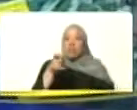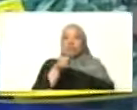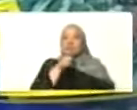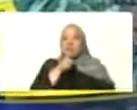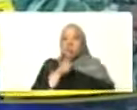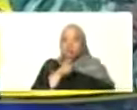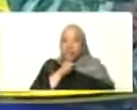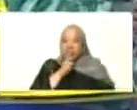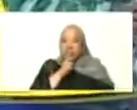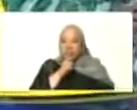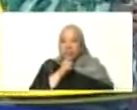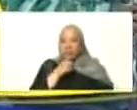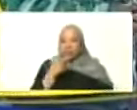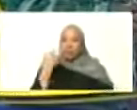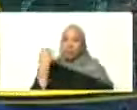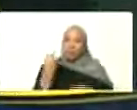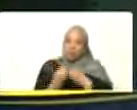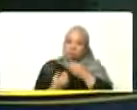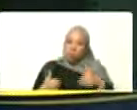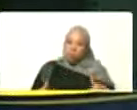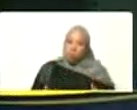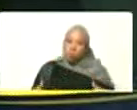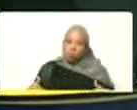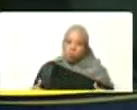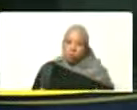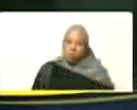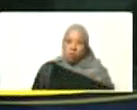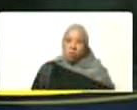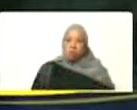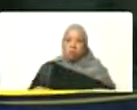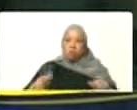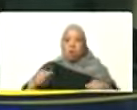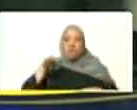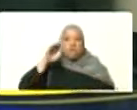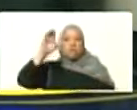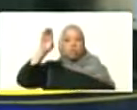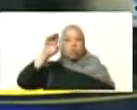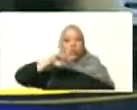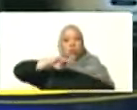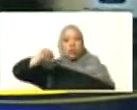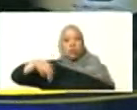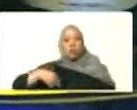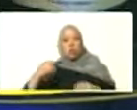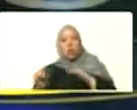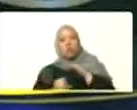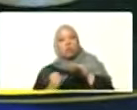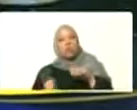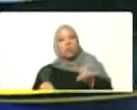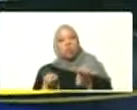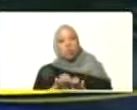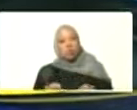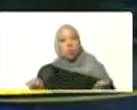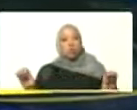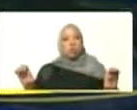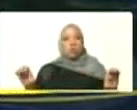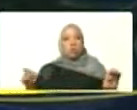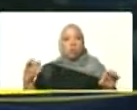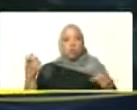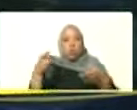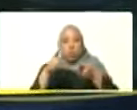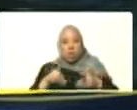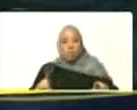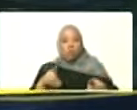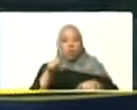ha conseguido para seguir sembrando el futuro en nuestras instituciones educativas, está siendo distribuida de